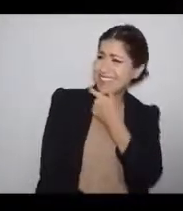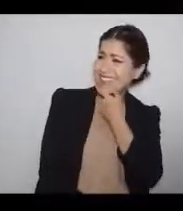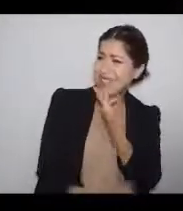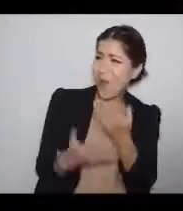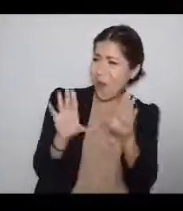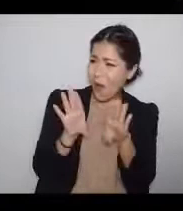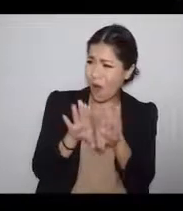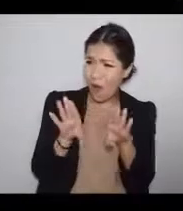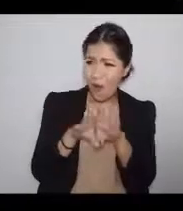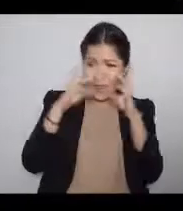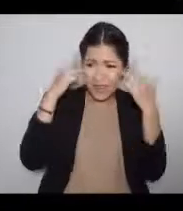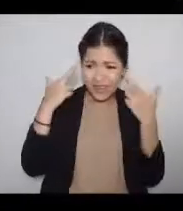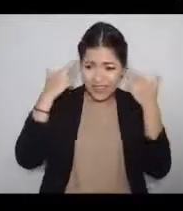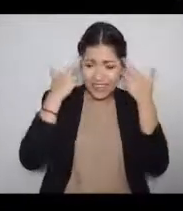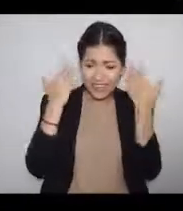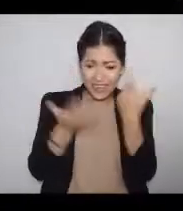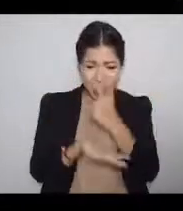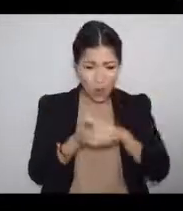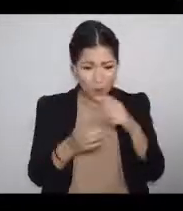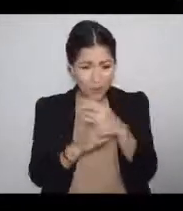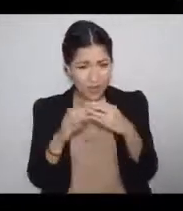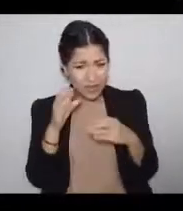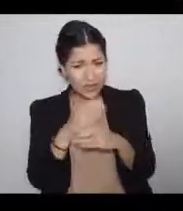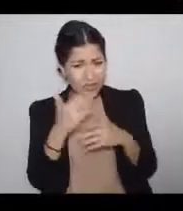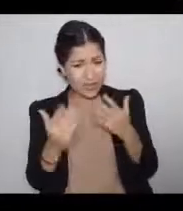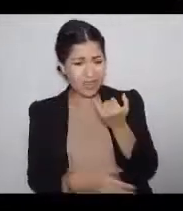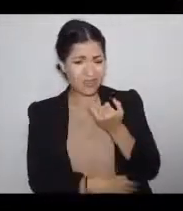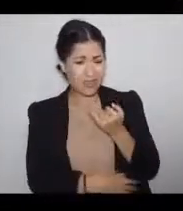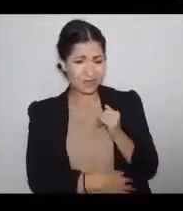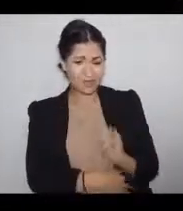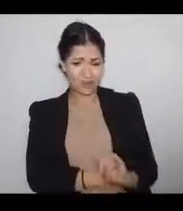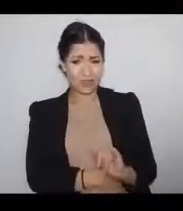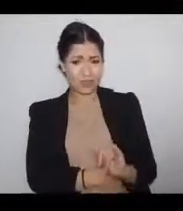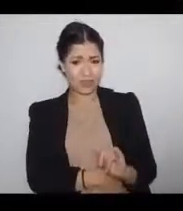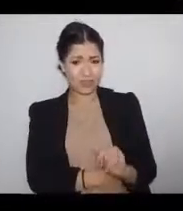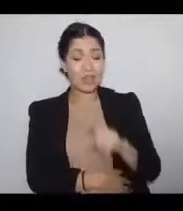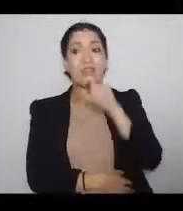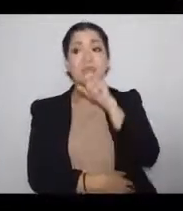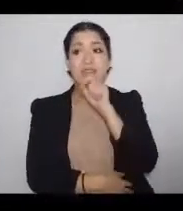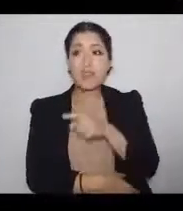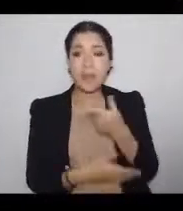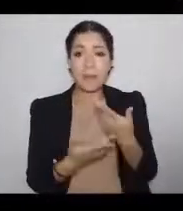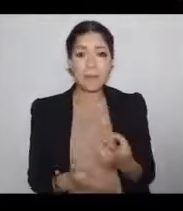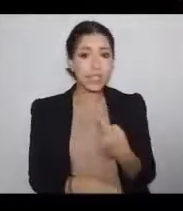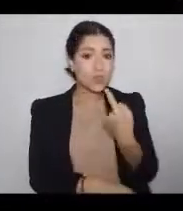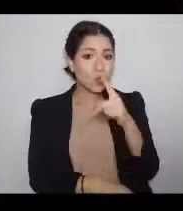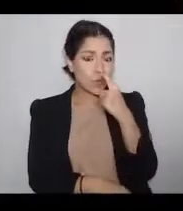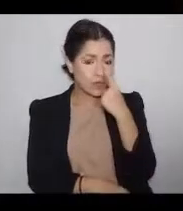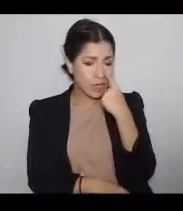Rodolfo colecciona rarezas. Contrató tu nariz de oro y plata.